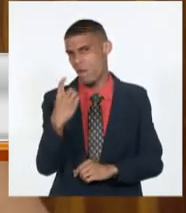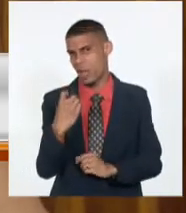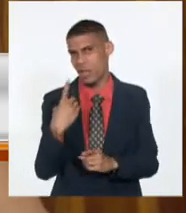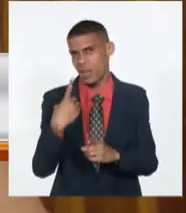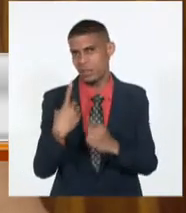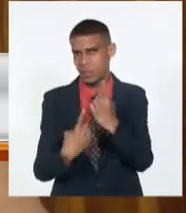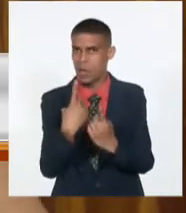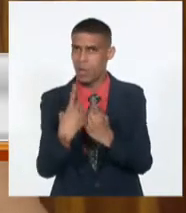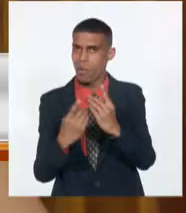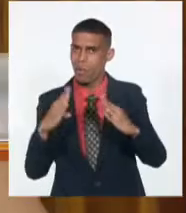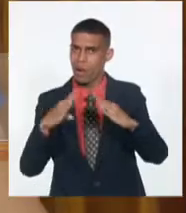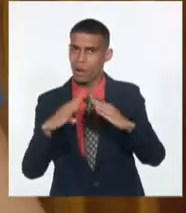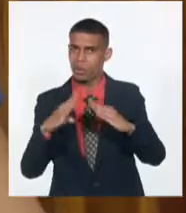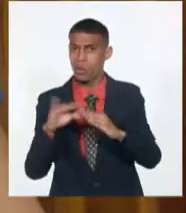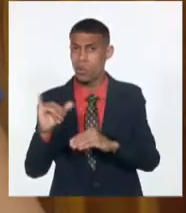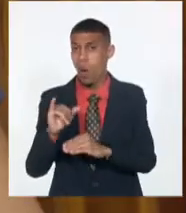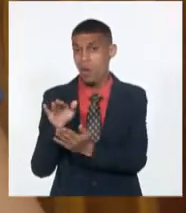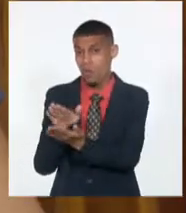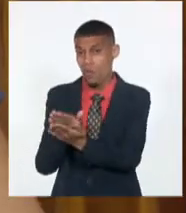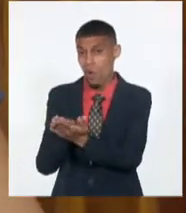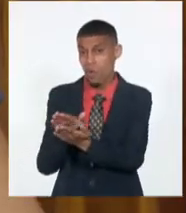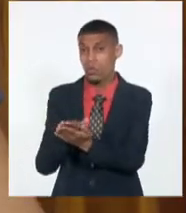tenemos también un fondo habitacional bastante